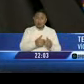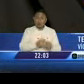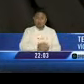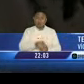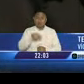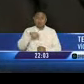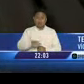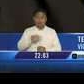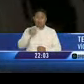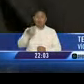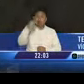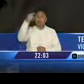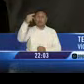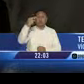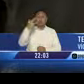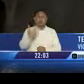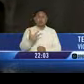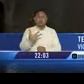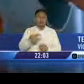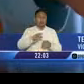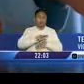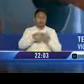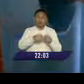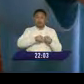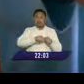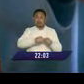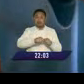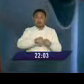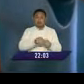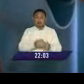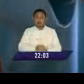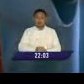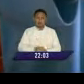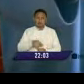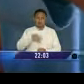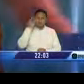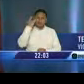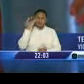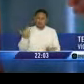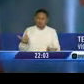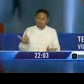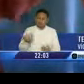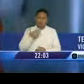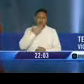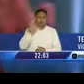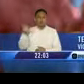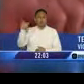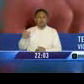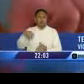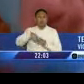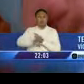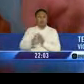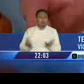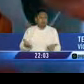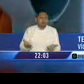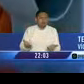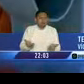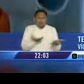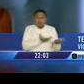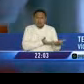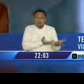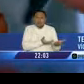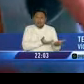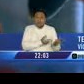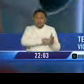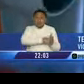centro hay una reja, también la abrieron todas las puertas la abrieron. Tenemos mucha incógnita porque no entendemos cómo pudo entrar esa persona a casa